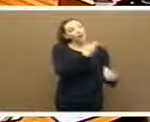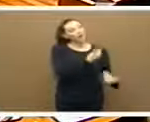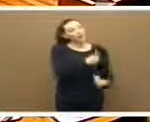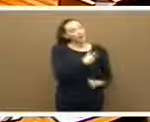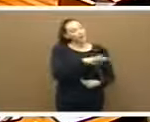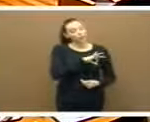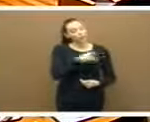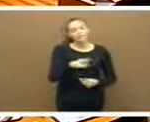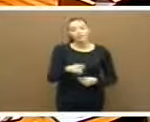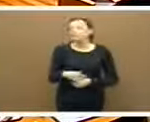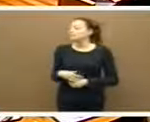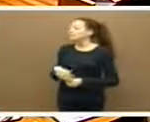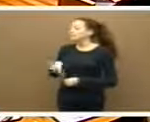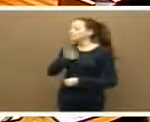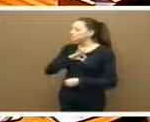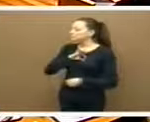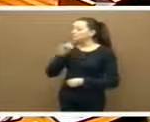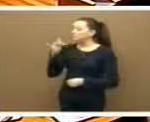Hernández.